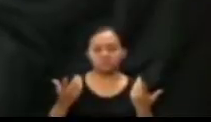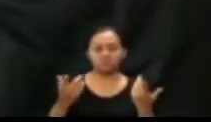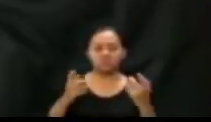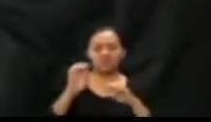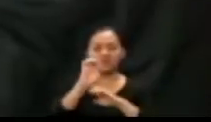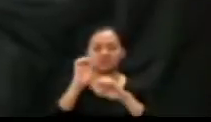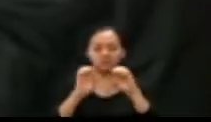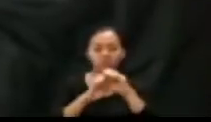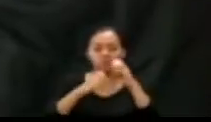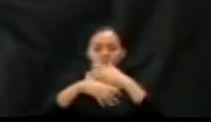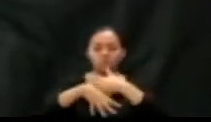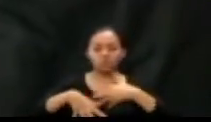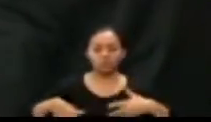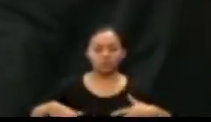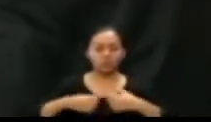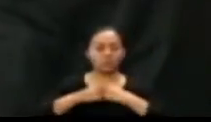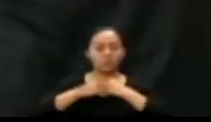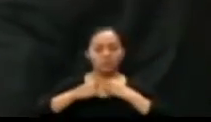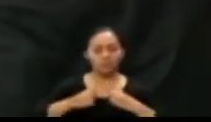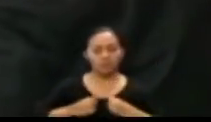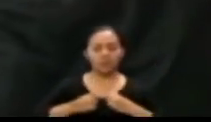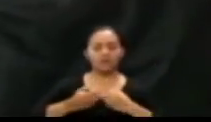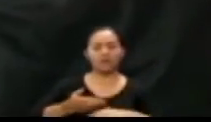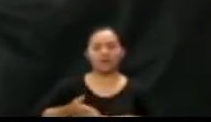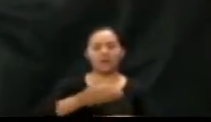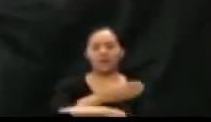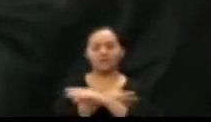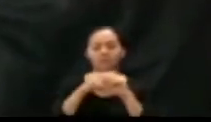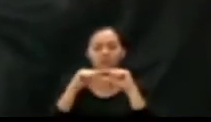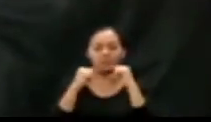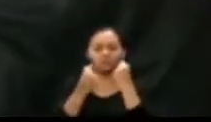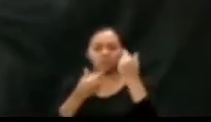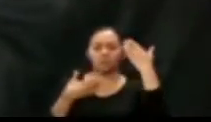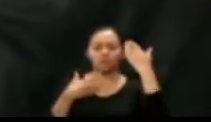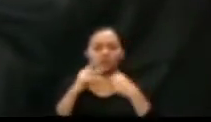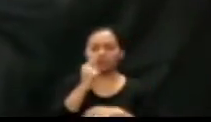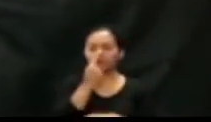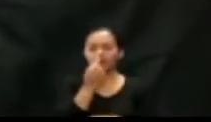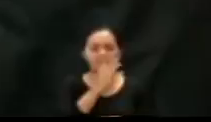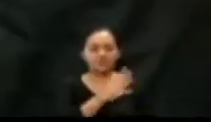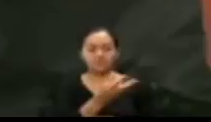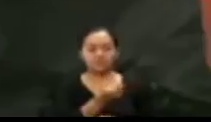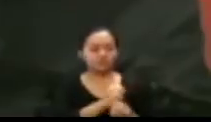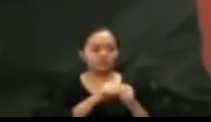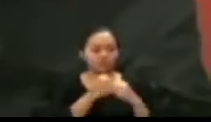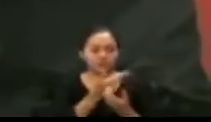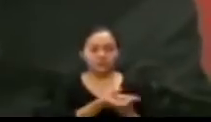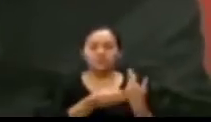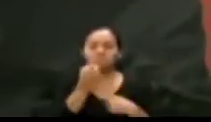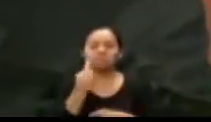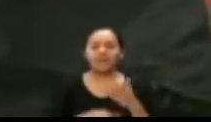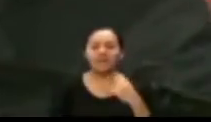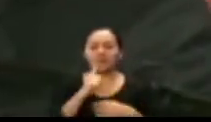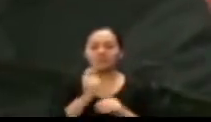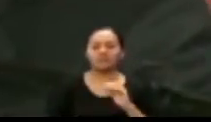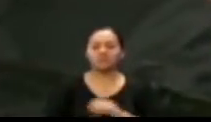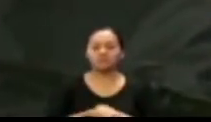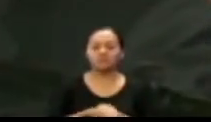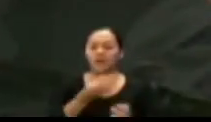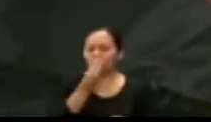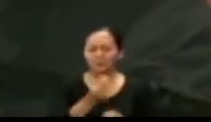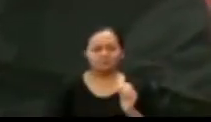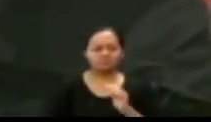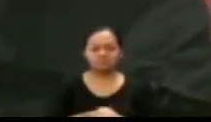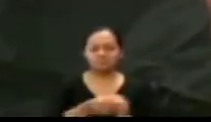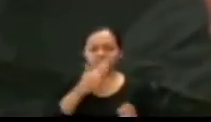de la vieja partidocracia, como se la conocía, no las interesa socializarlas. Es más, para ellos deben estar invisibilizadas.